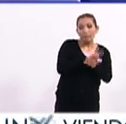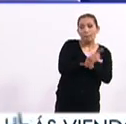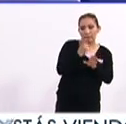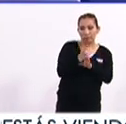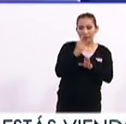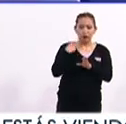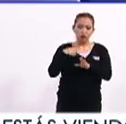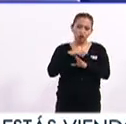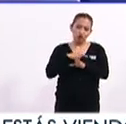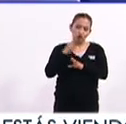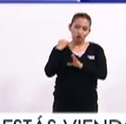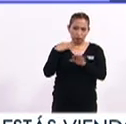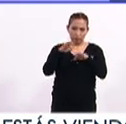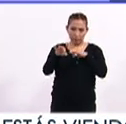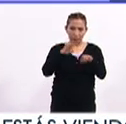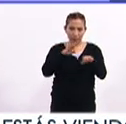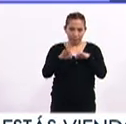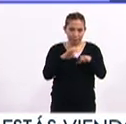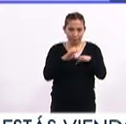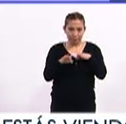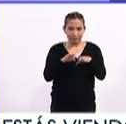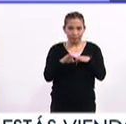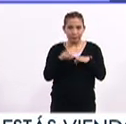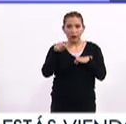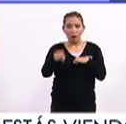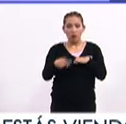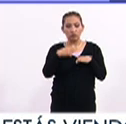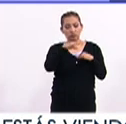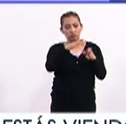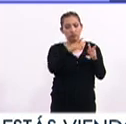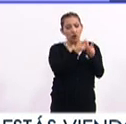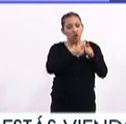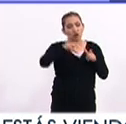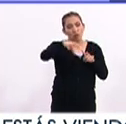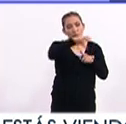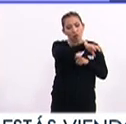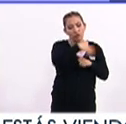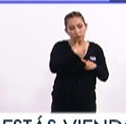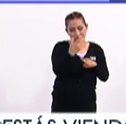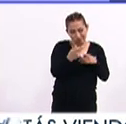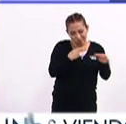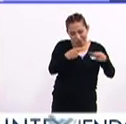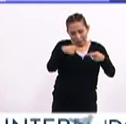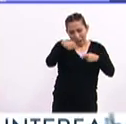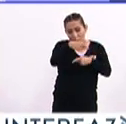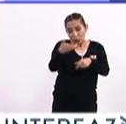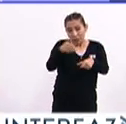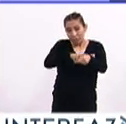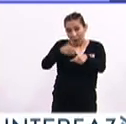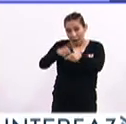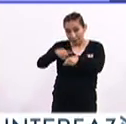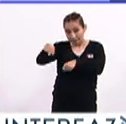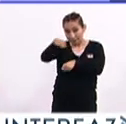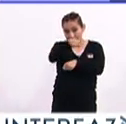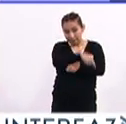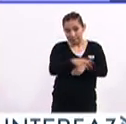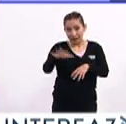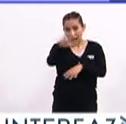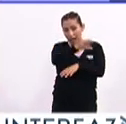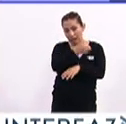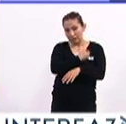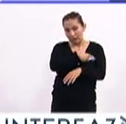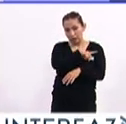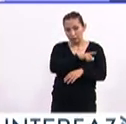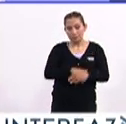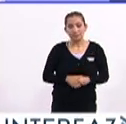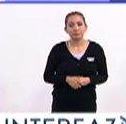que nosotros trabajamos con unidades de desarrollo tecnológico en hospitales del sector